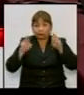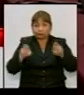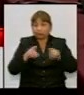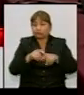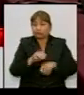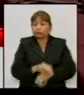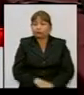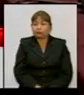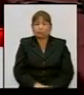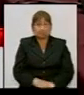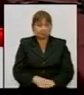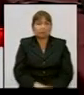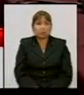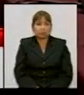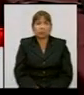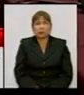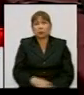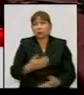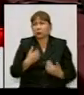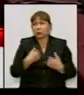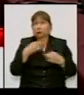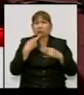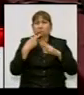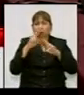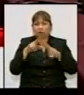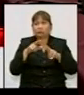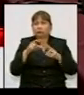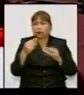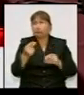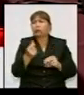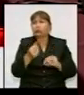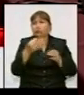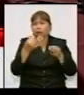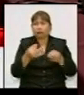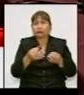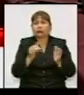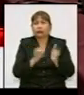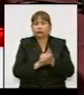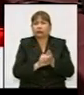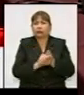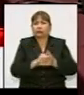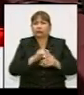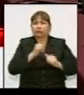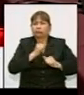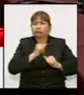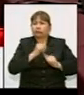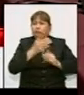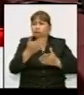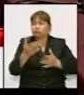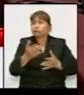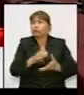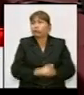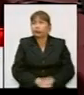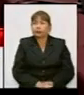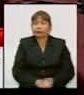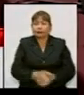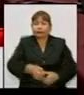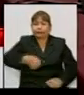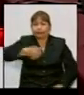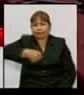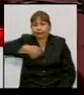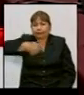Normar las operaciones de respuesta, que son las de ataque, exclusivamente en legítima defensa o con orden del jefe de